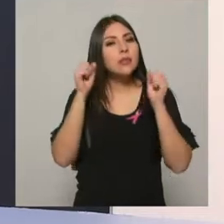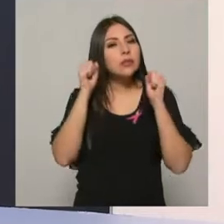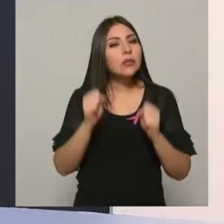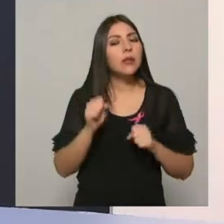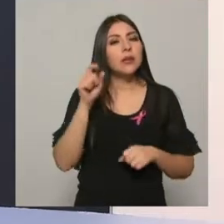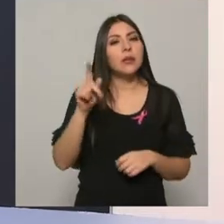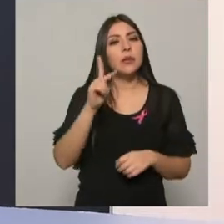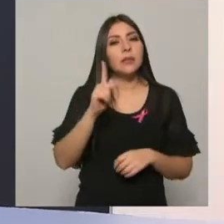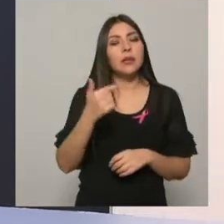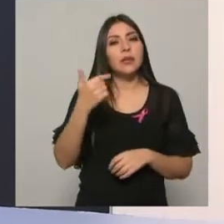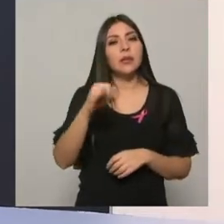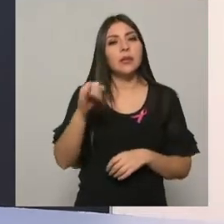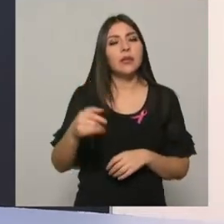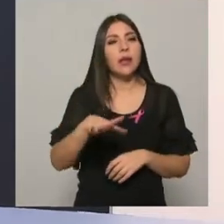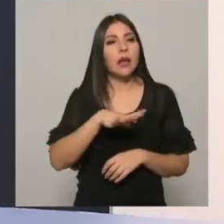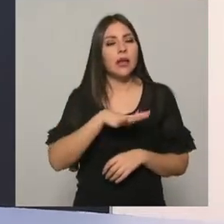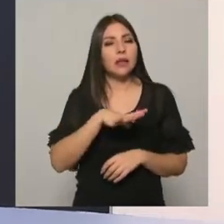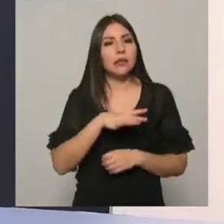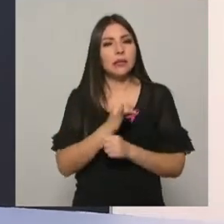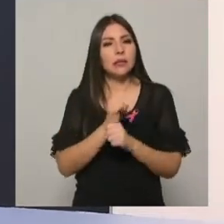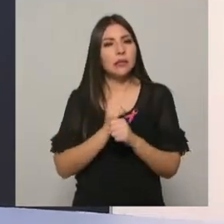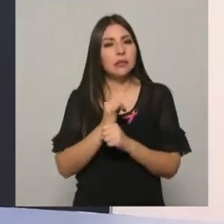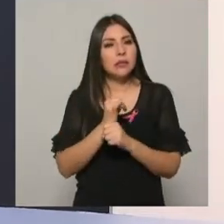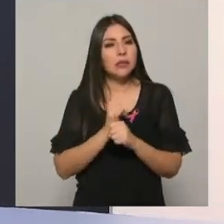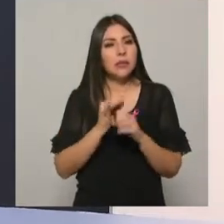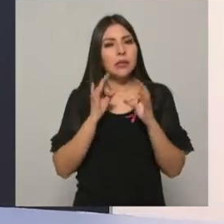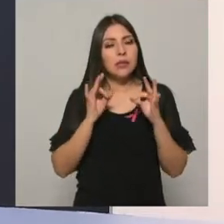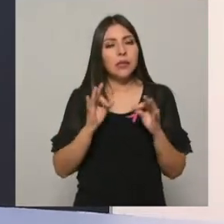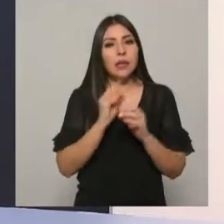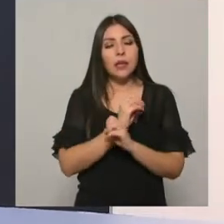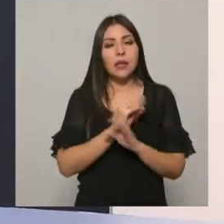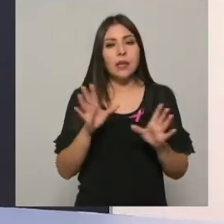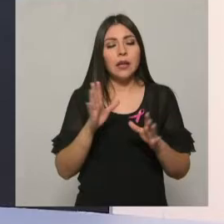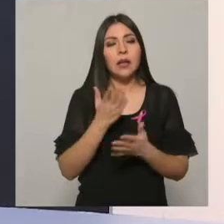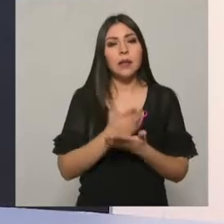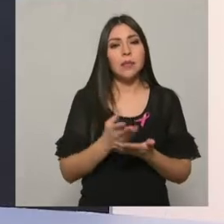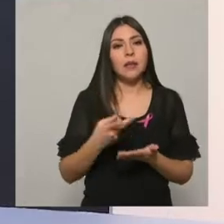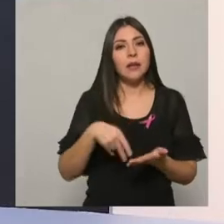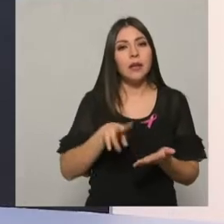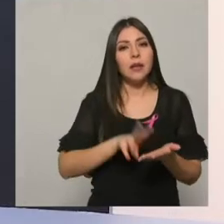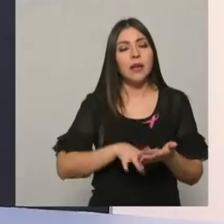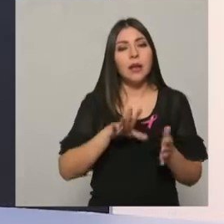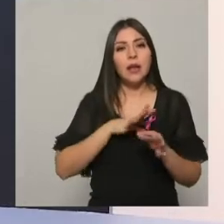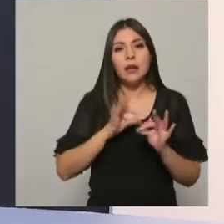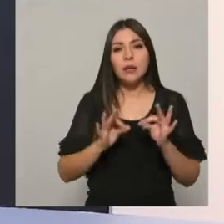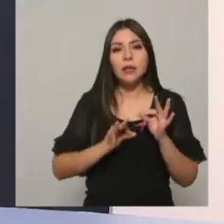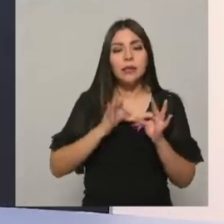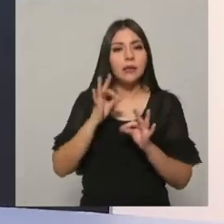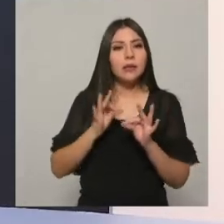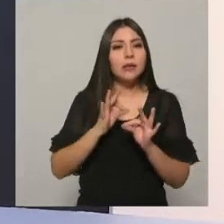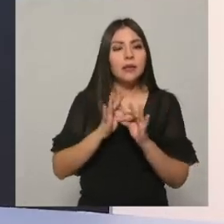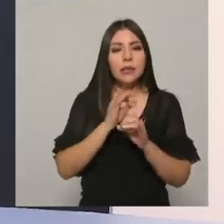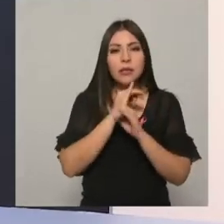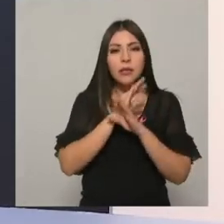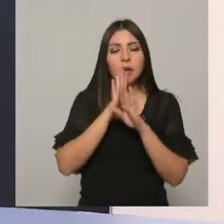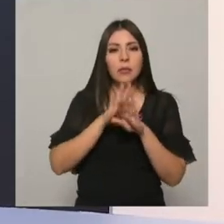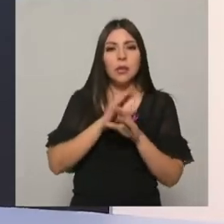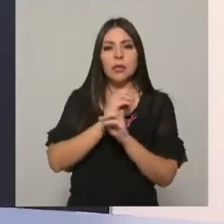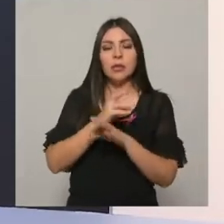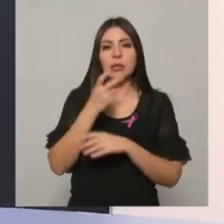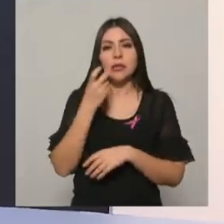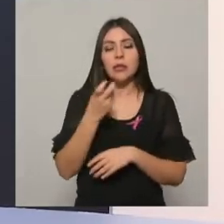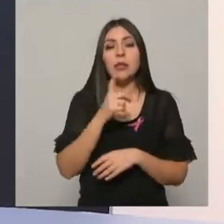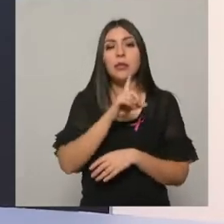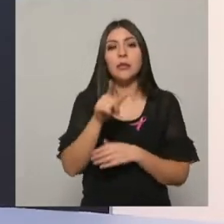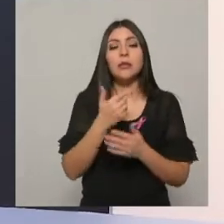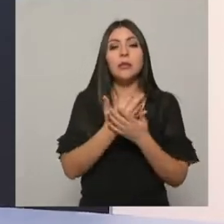Procuraduría cuenta con la investigación bien fundada y que cuenta con toda la información al respecto. Ya veremos cómo